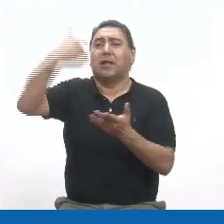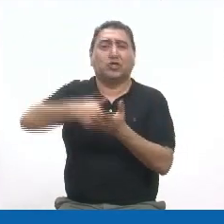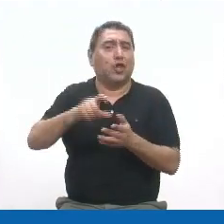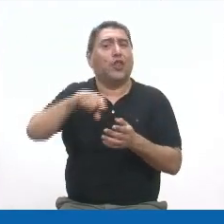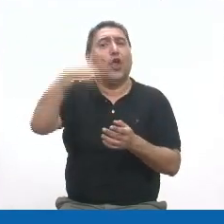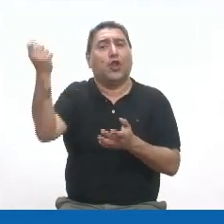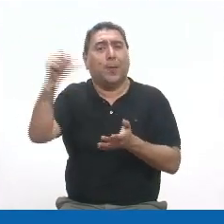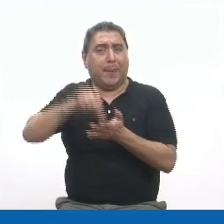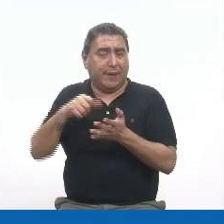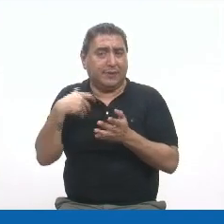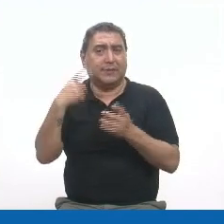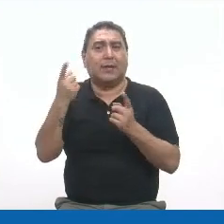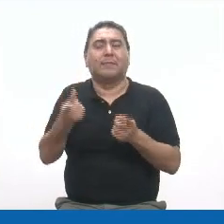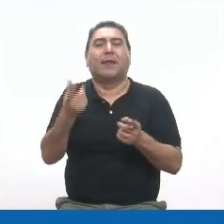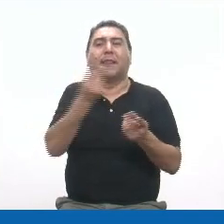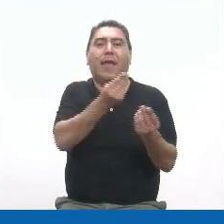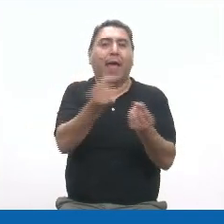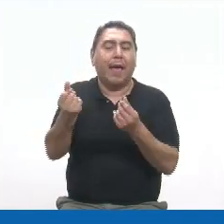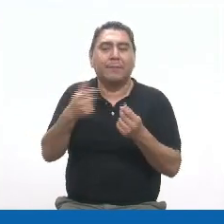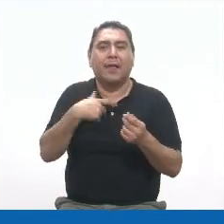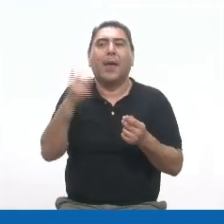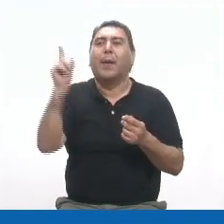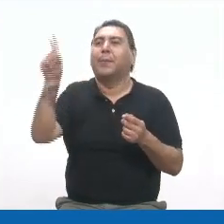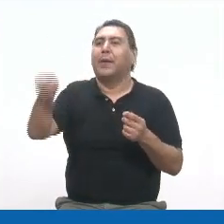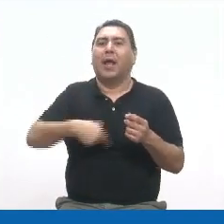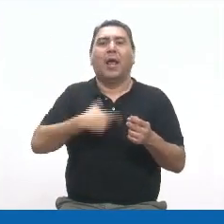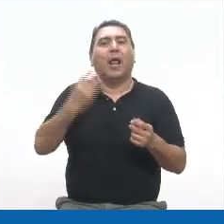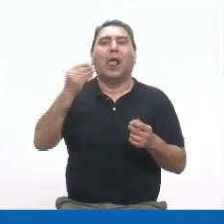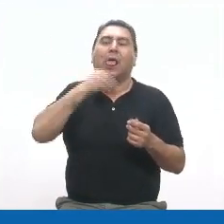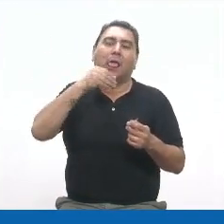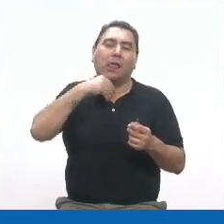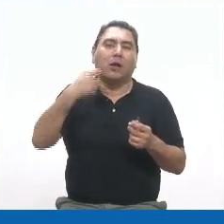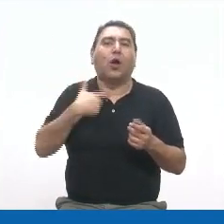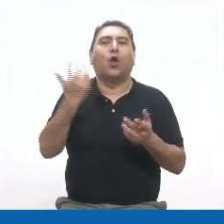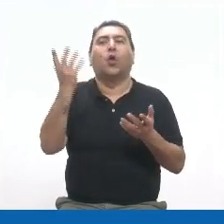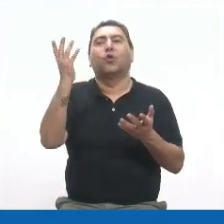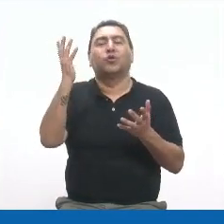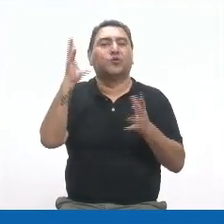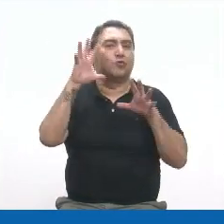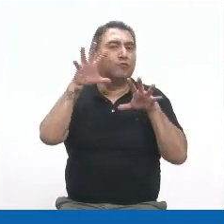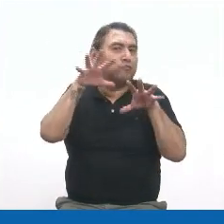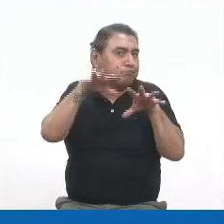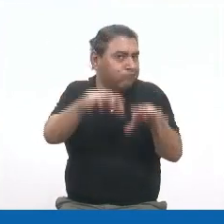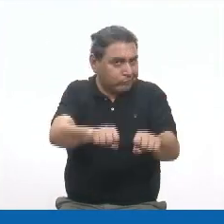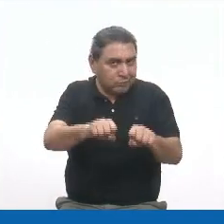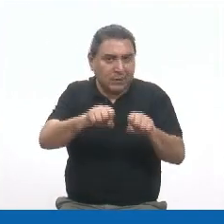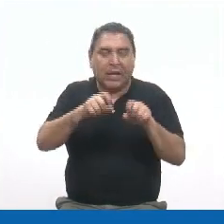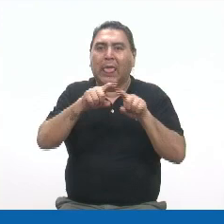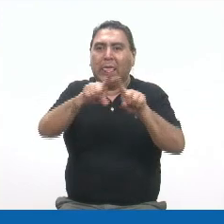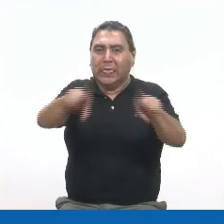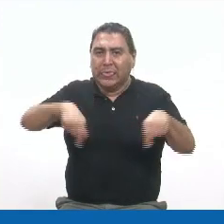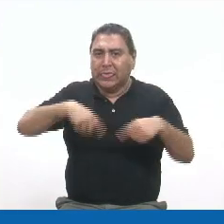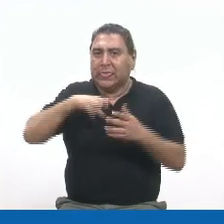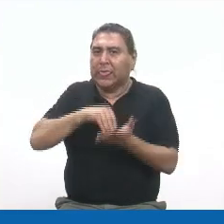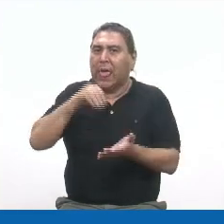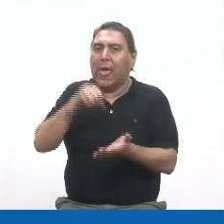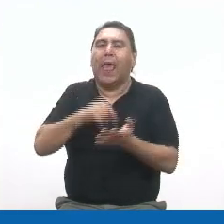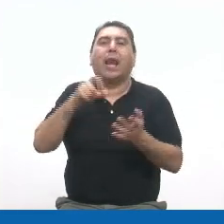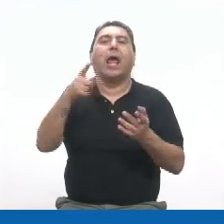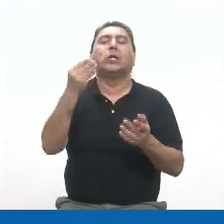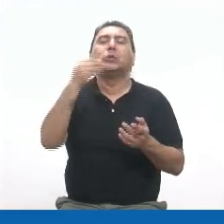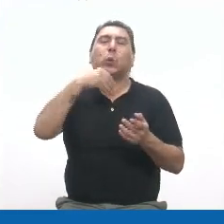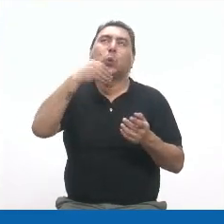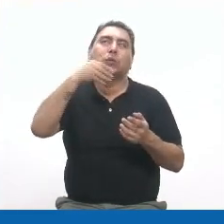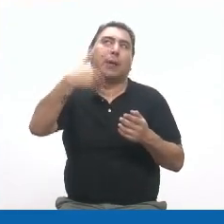capitales foráneos, van a venir con la excusa del turismo a quedarse con miles y miles de hectáreas de tierra con la excusa de algún proyecto